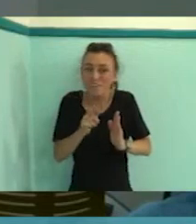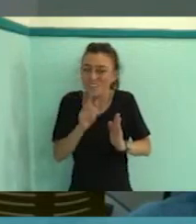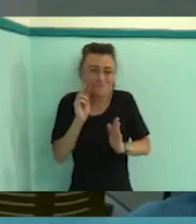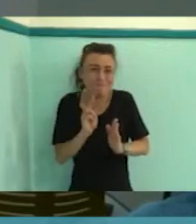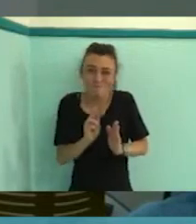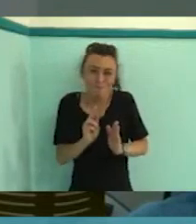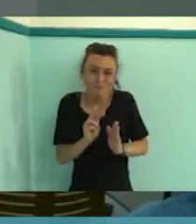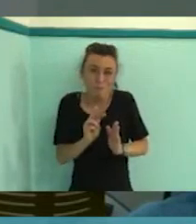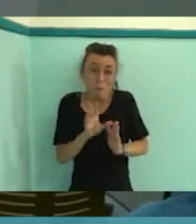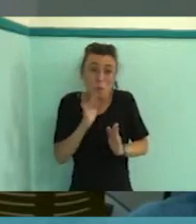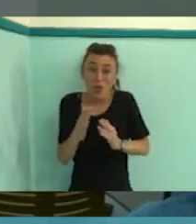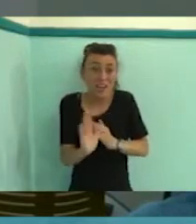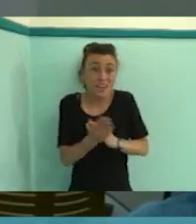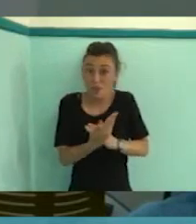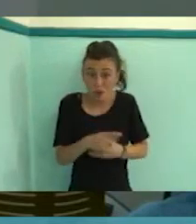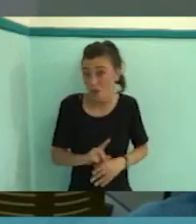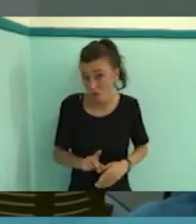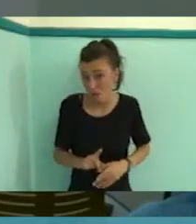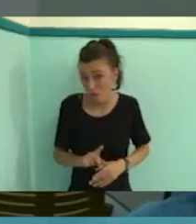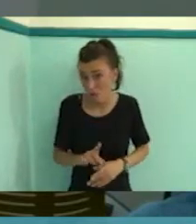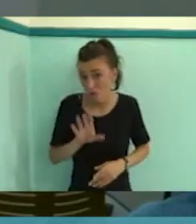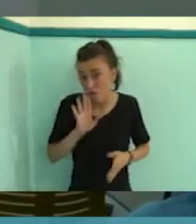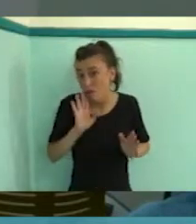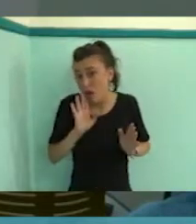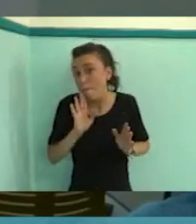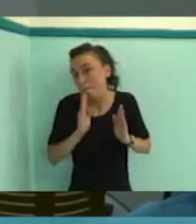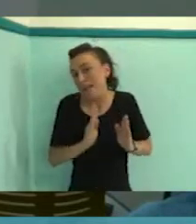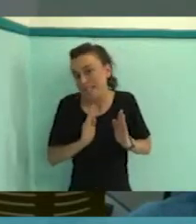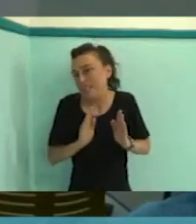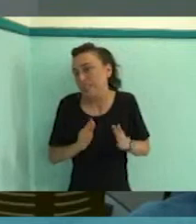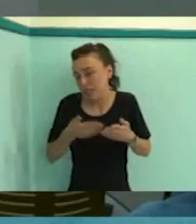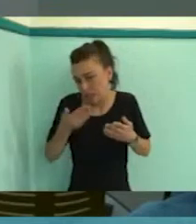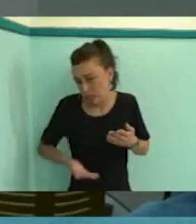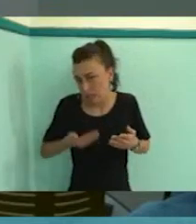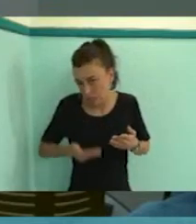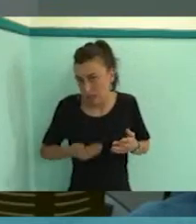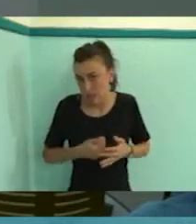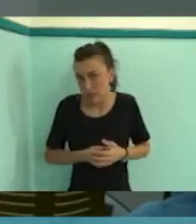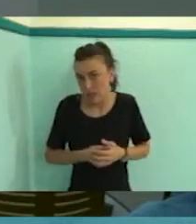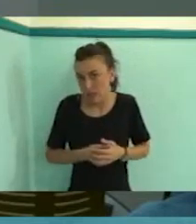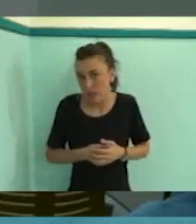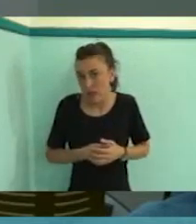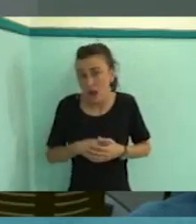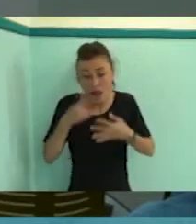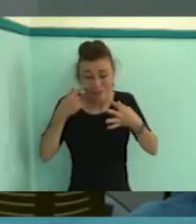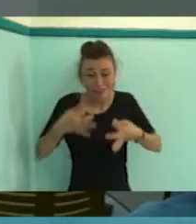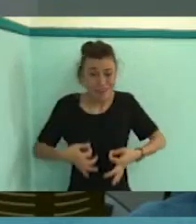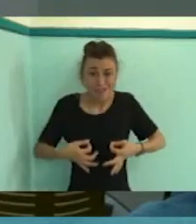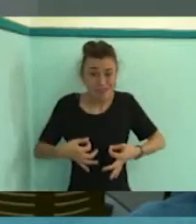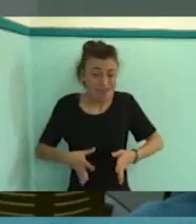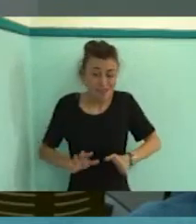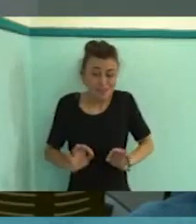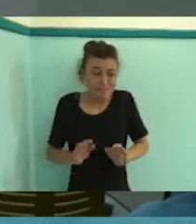ver porque no se me muestra entonces también como tener esa parte es s super importante recordarnos que lo que vemos es una pequeña ventana de la realidad no compararnos